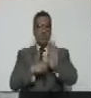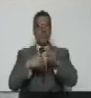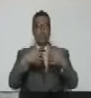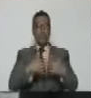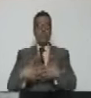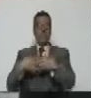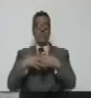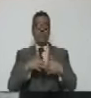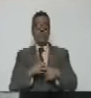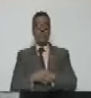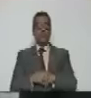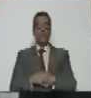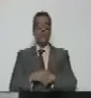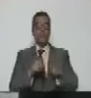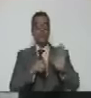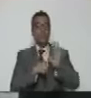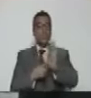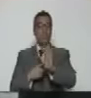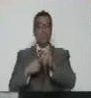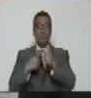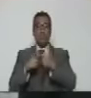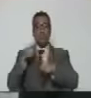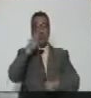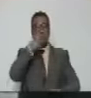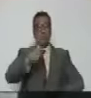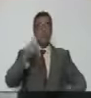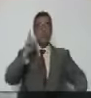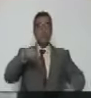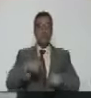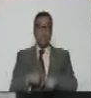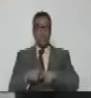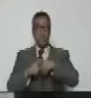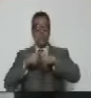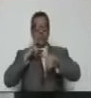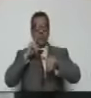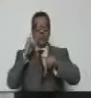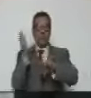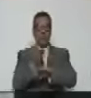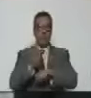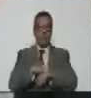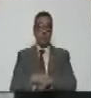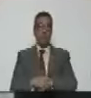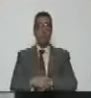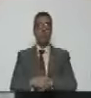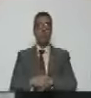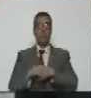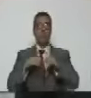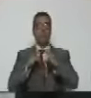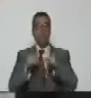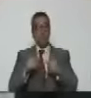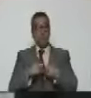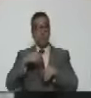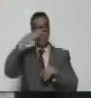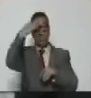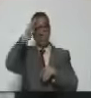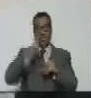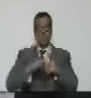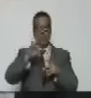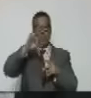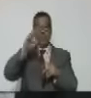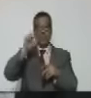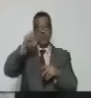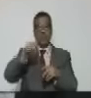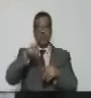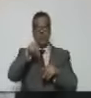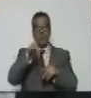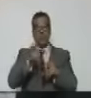imperialismo, frente a otros pueblos que también han sido víctimas de sanciones: pueblo de Cuba, pueblo de Irán,